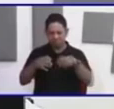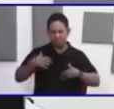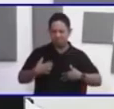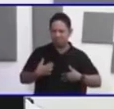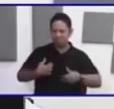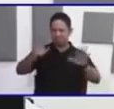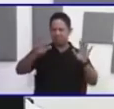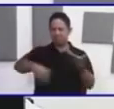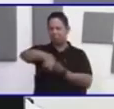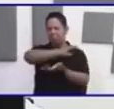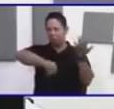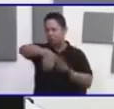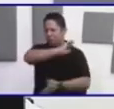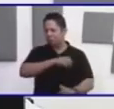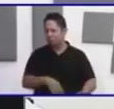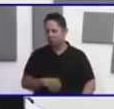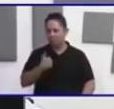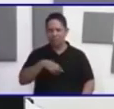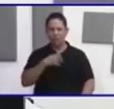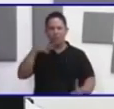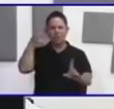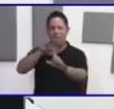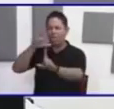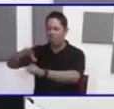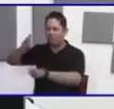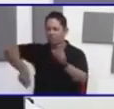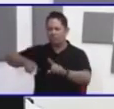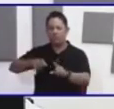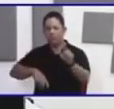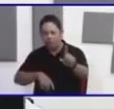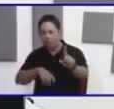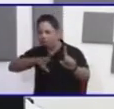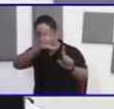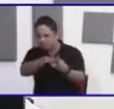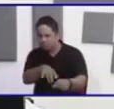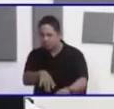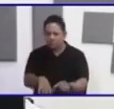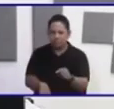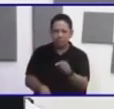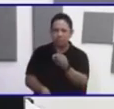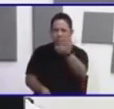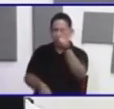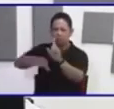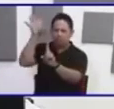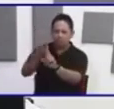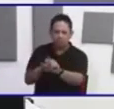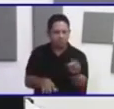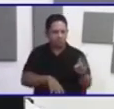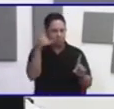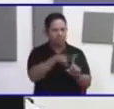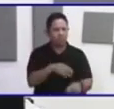lograr molestar a algunos ciudadanos. Sabemos que hay alrededor de 22.500 motocicletas en la